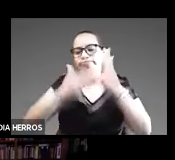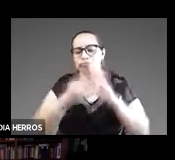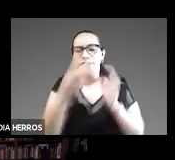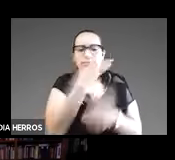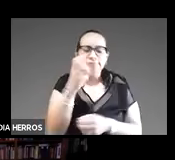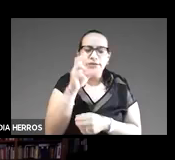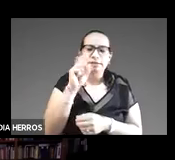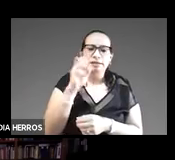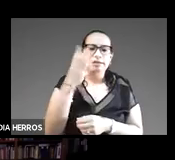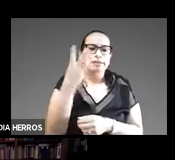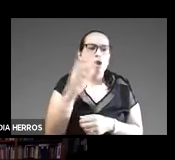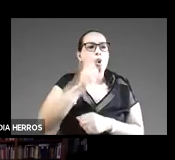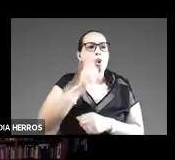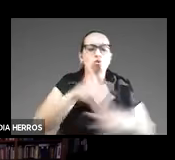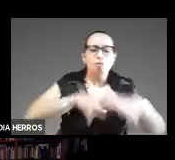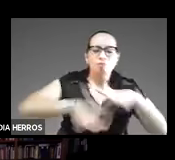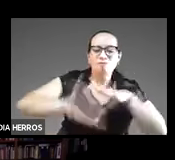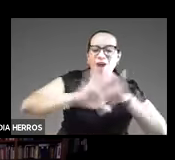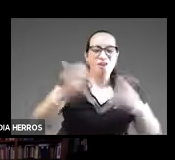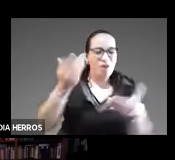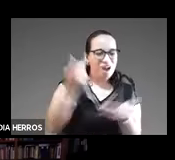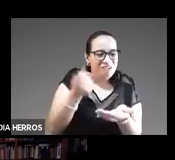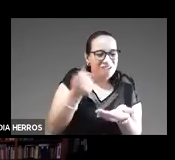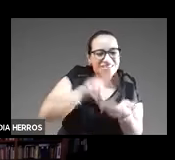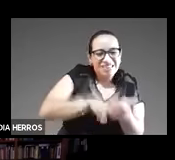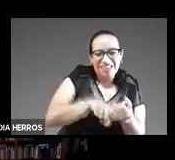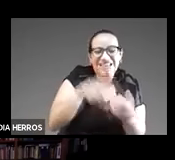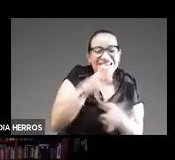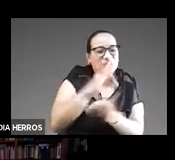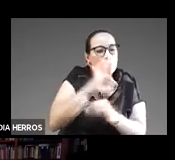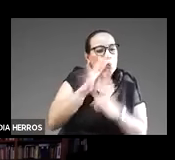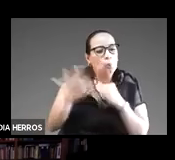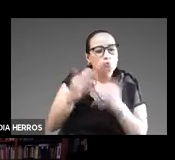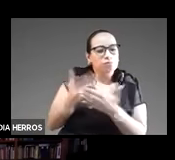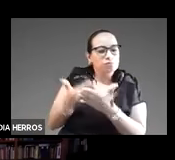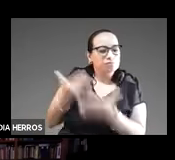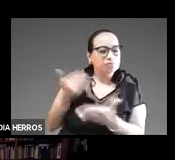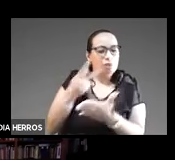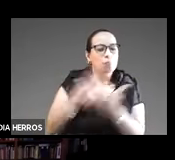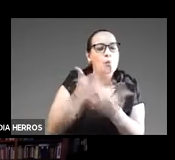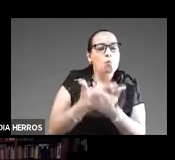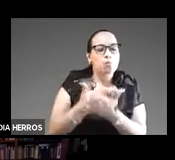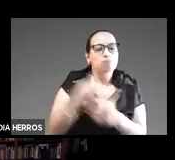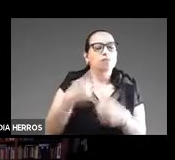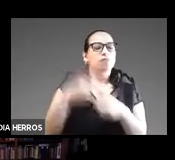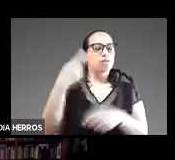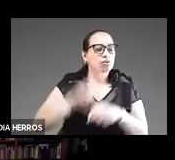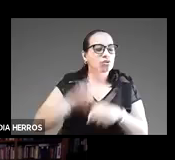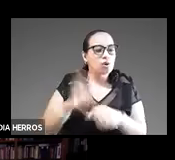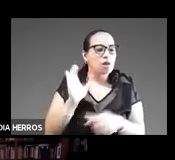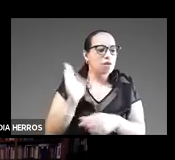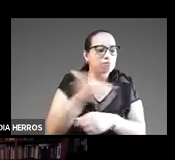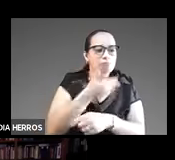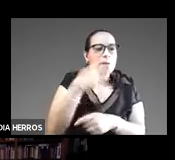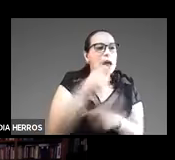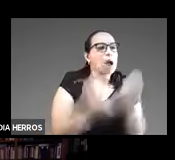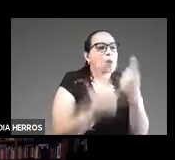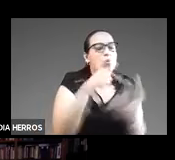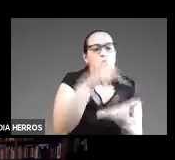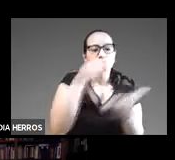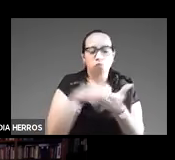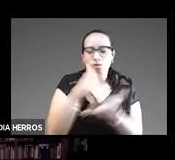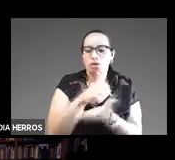barrio adentro, una de las últimas estrategias que ha planteado la doctora, ¿no?, para ciertos polígonos del centro histórico, tienen